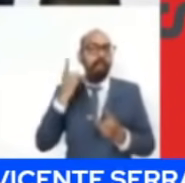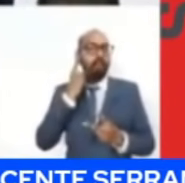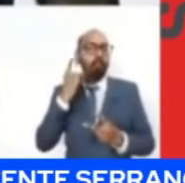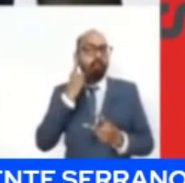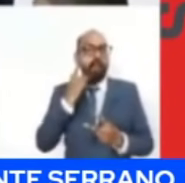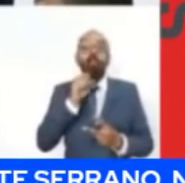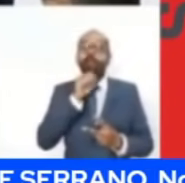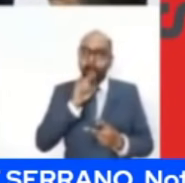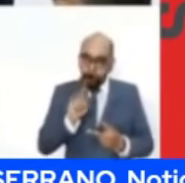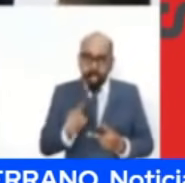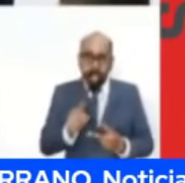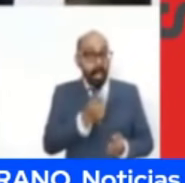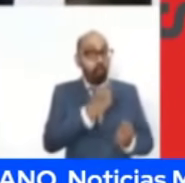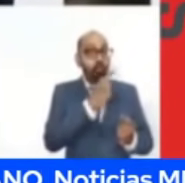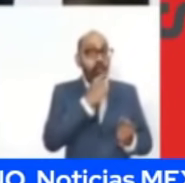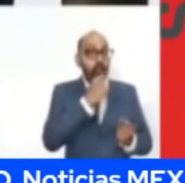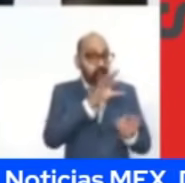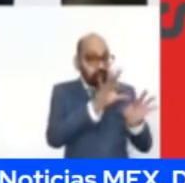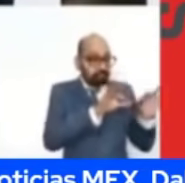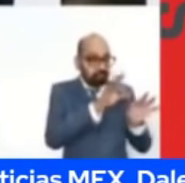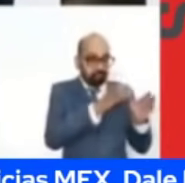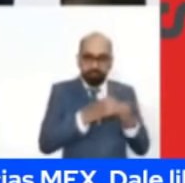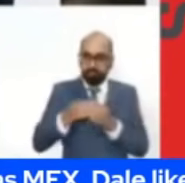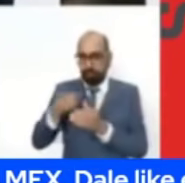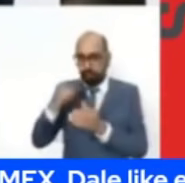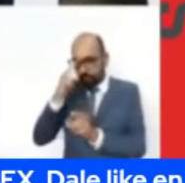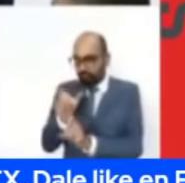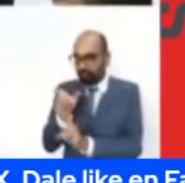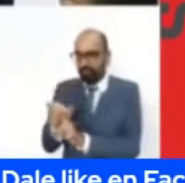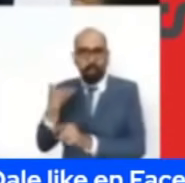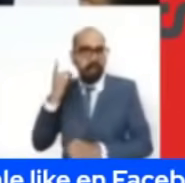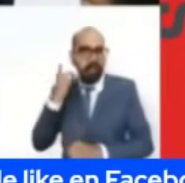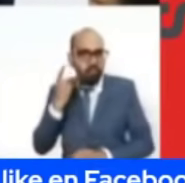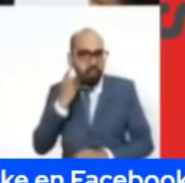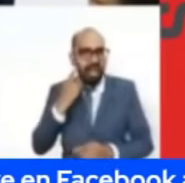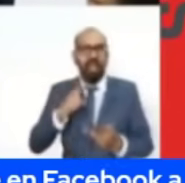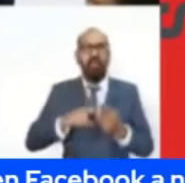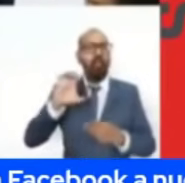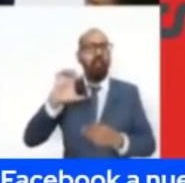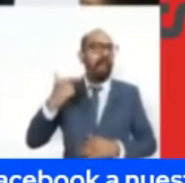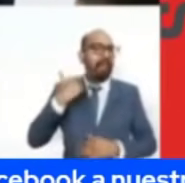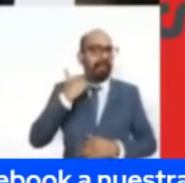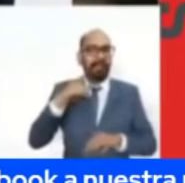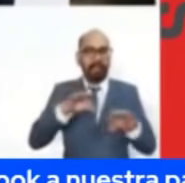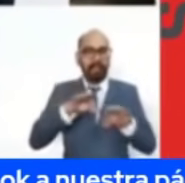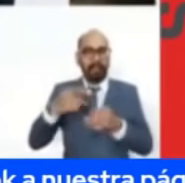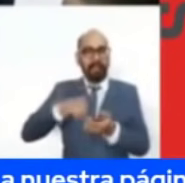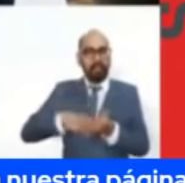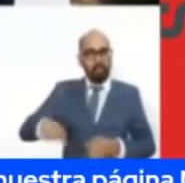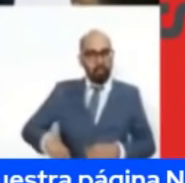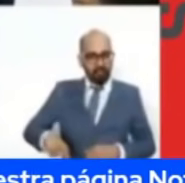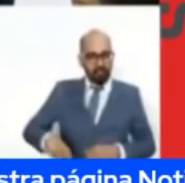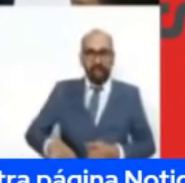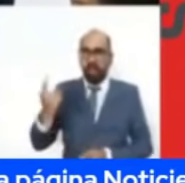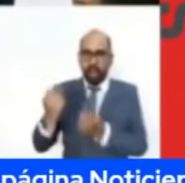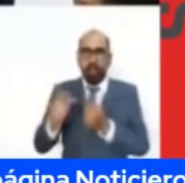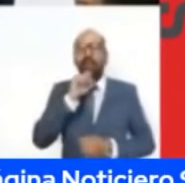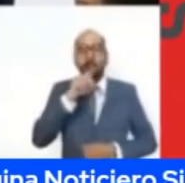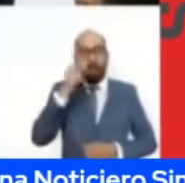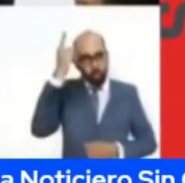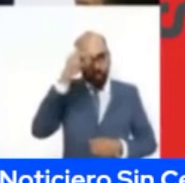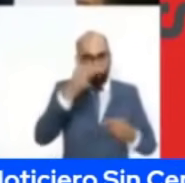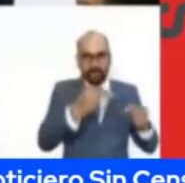cortos desde los gobernadores funcionarios y ex funcionarios estatales y algunos empresarios